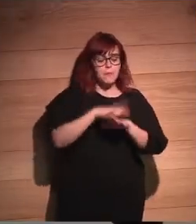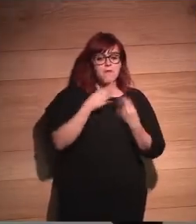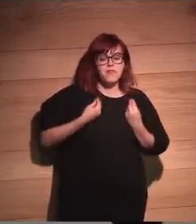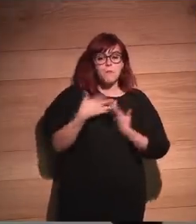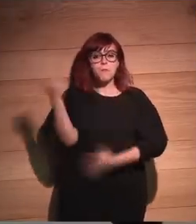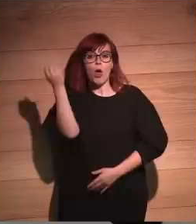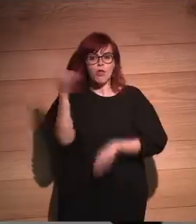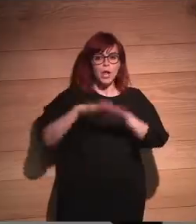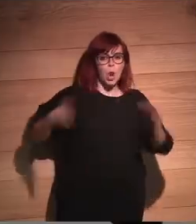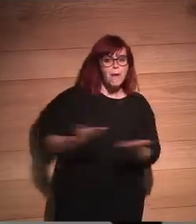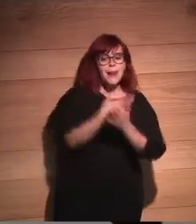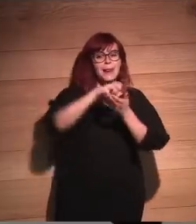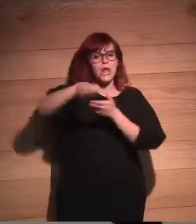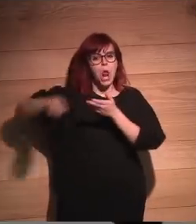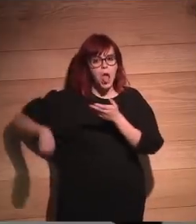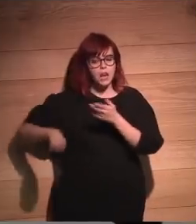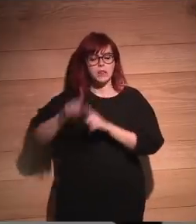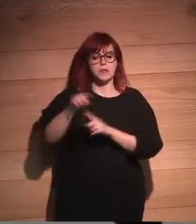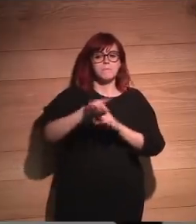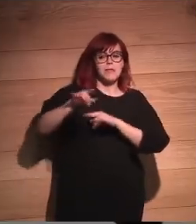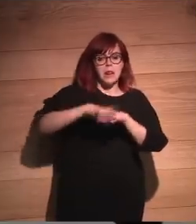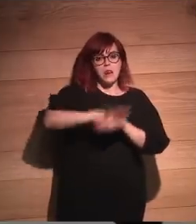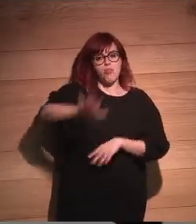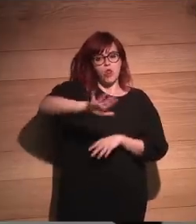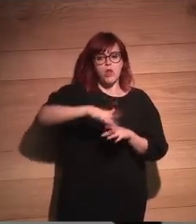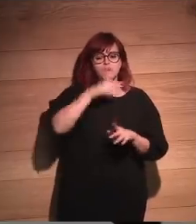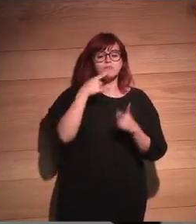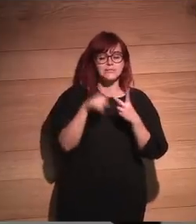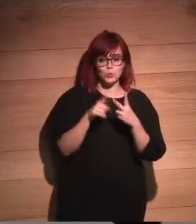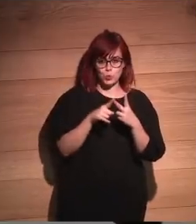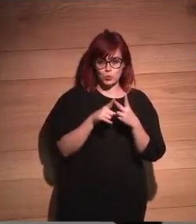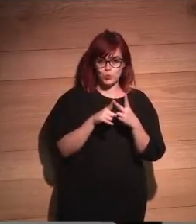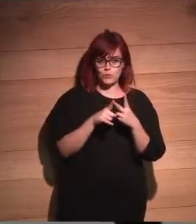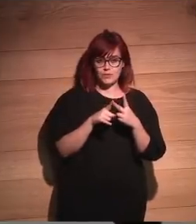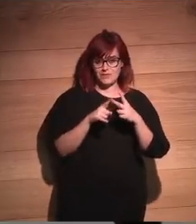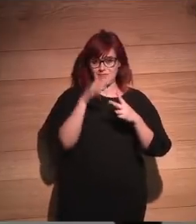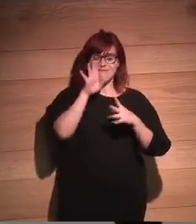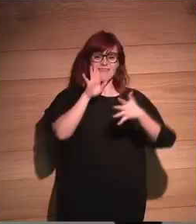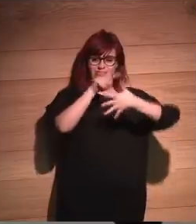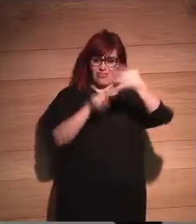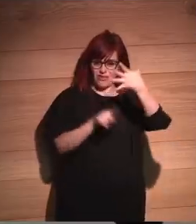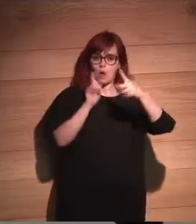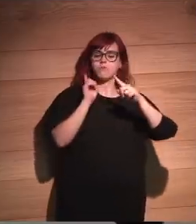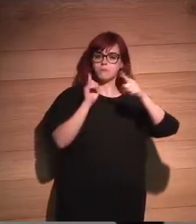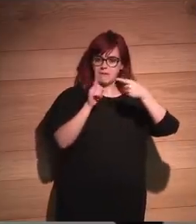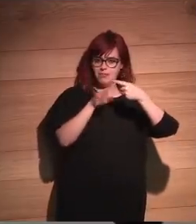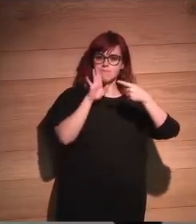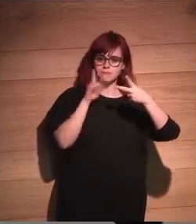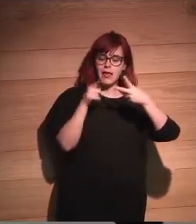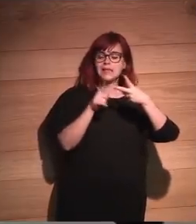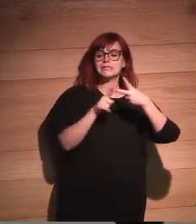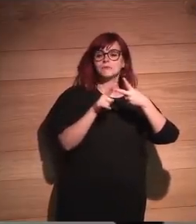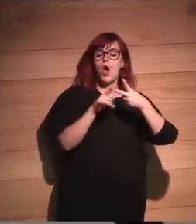coexisten poderes globales, regionales y nacionales. La segunda dinámica es el auge del